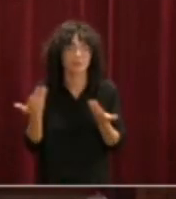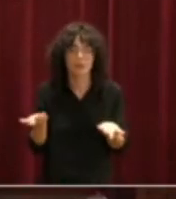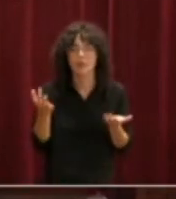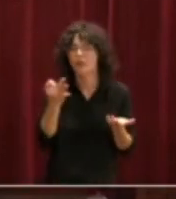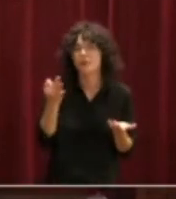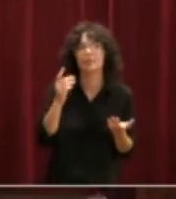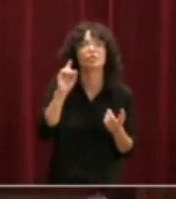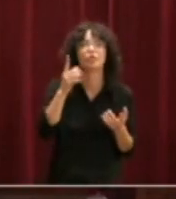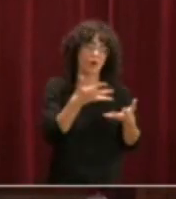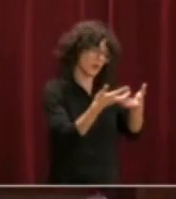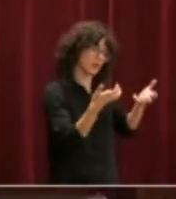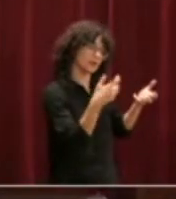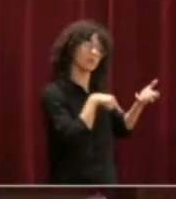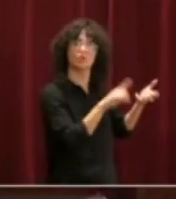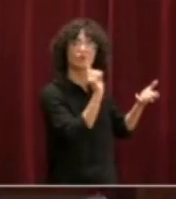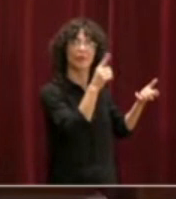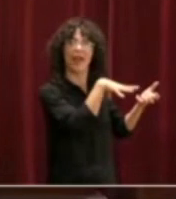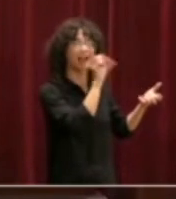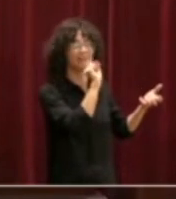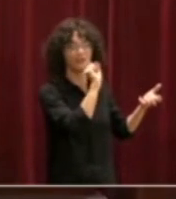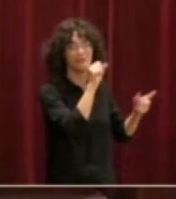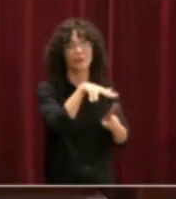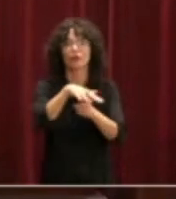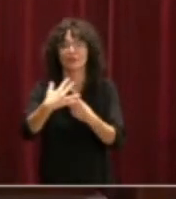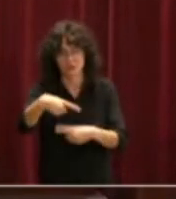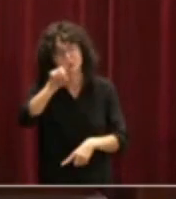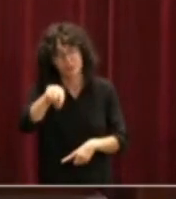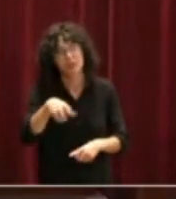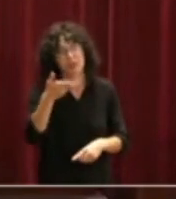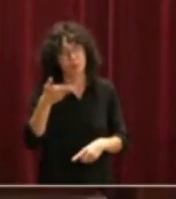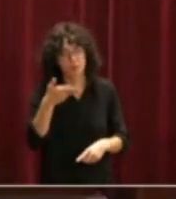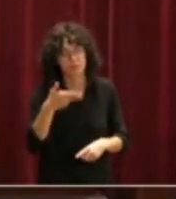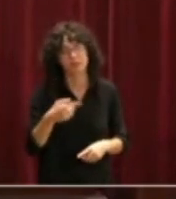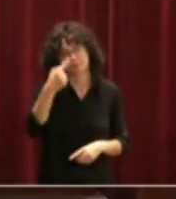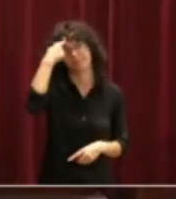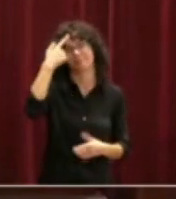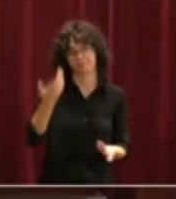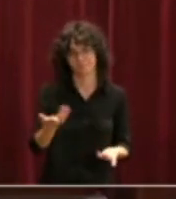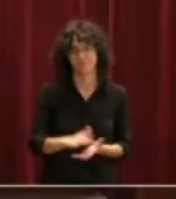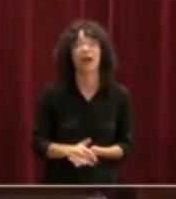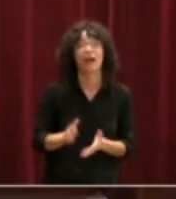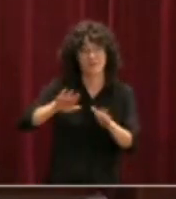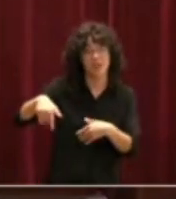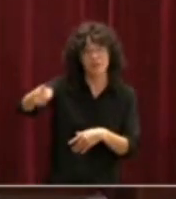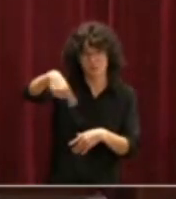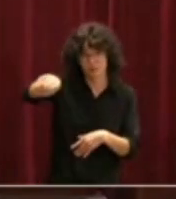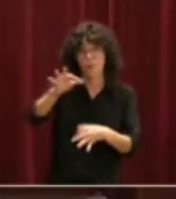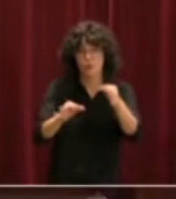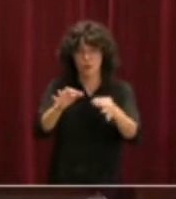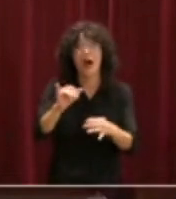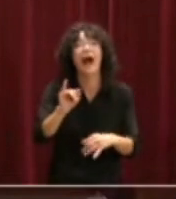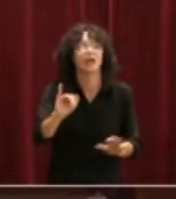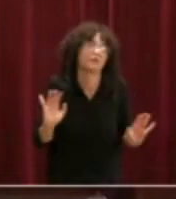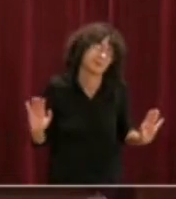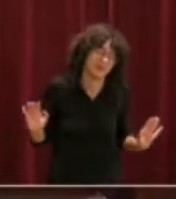su texto ustedes tienen juristas en su grupo parlamentario luego por tanto eso lo podrían saber bien Es cierto que no son de prestigio Pero bueno